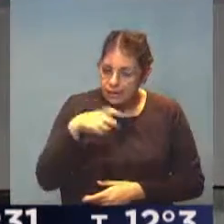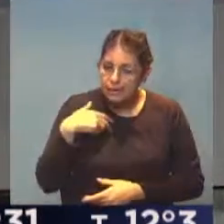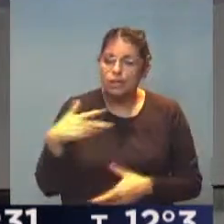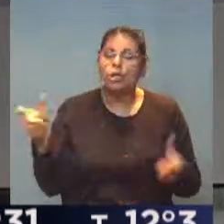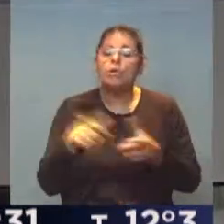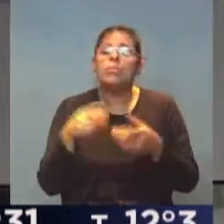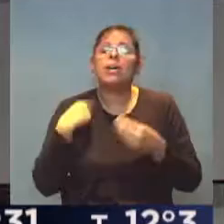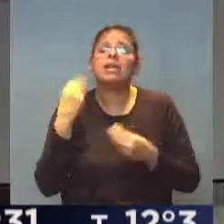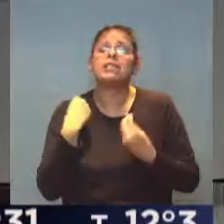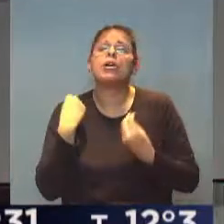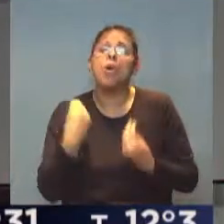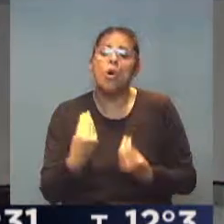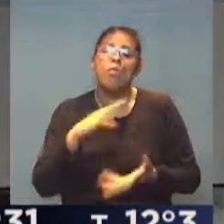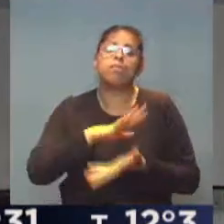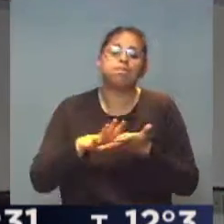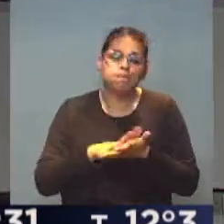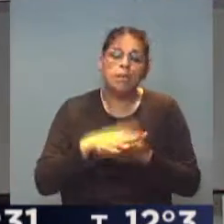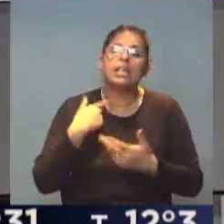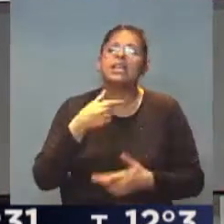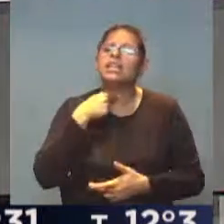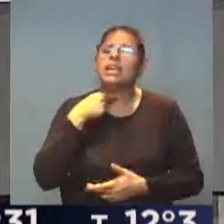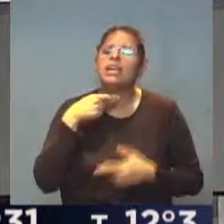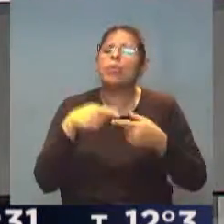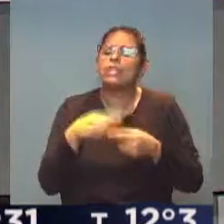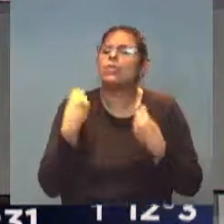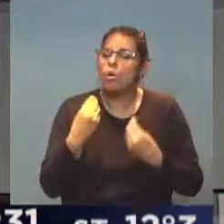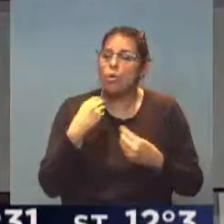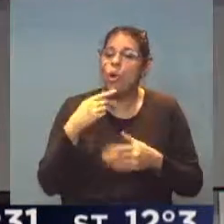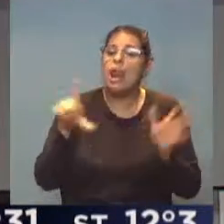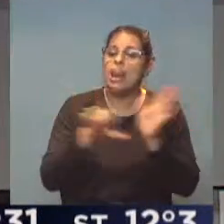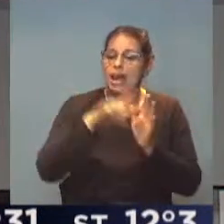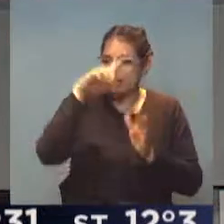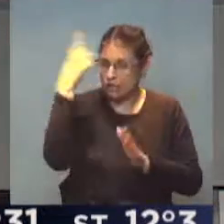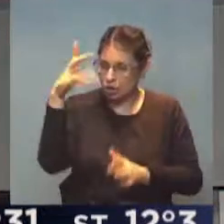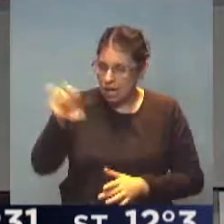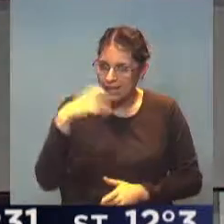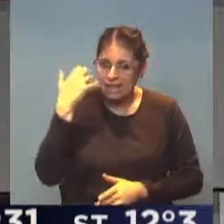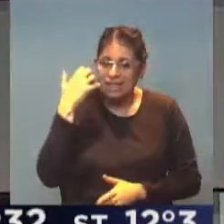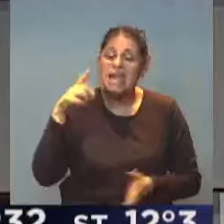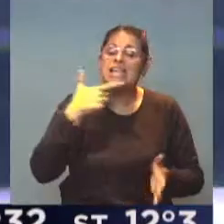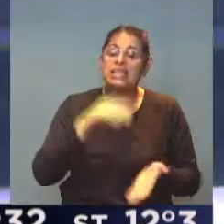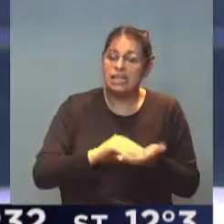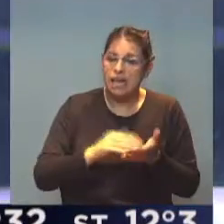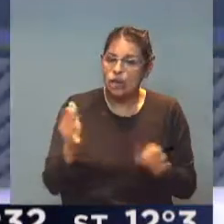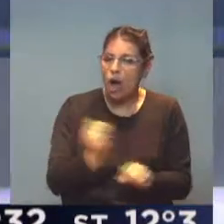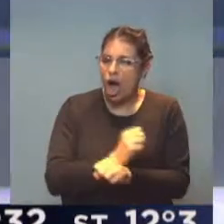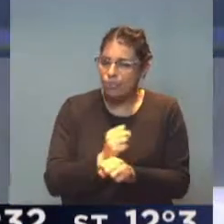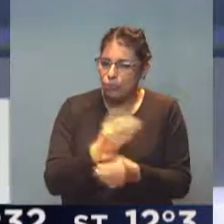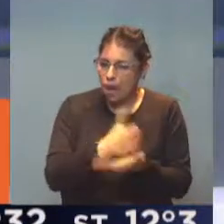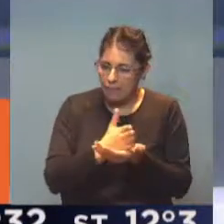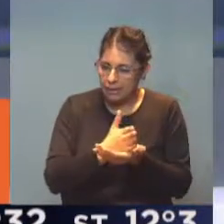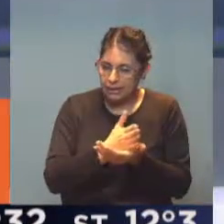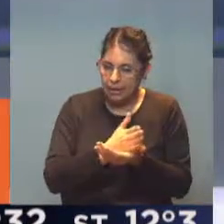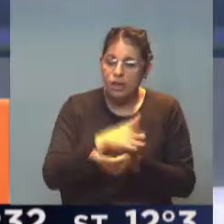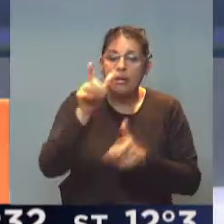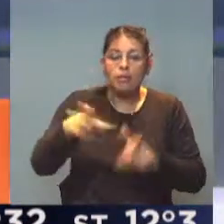Claro, porque el objetivo es obtener la Ley Nacional de Alquileres que ya cuenta con media sanción en el Senado. Inquilinos de